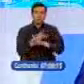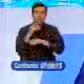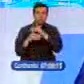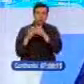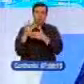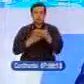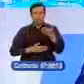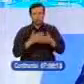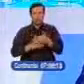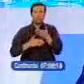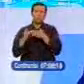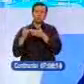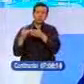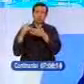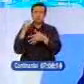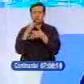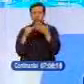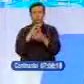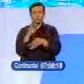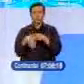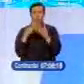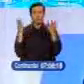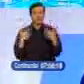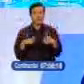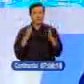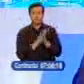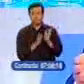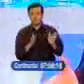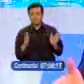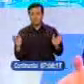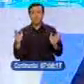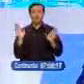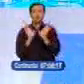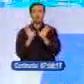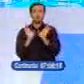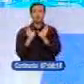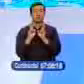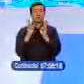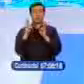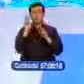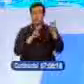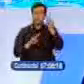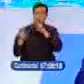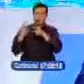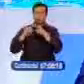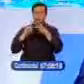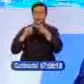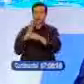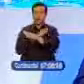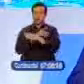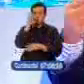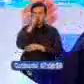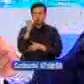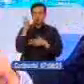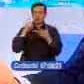procesos, documentos, manuales, instructivos, y luego de todas las etapas que tiene una certificación, como es el diagnóstico, la preauditoría,